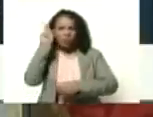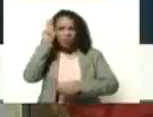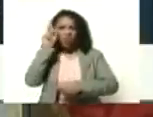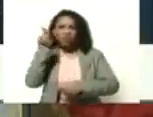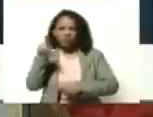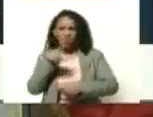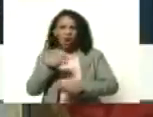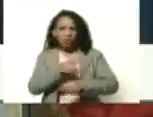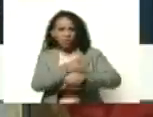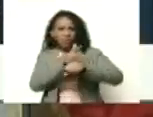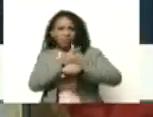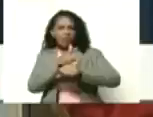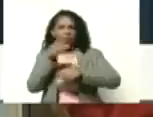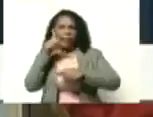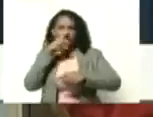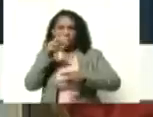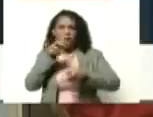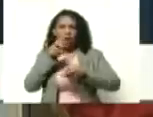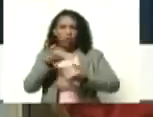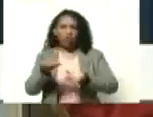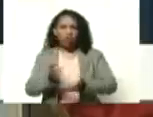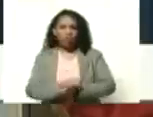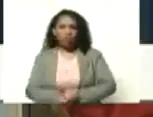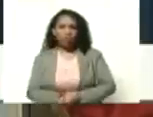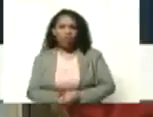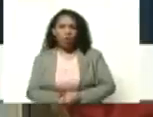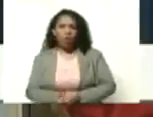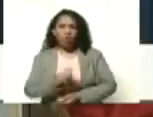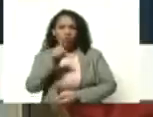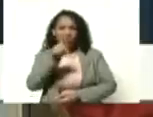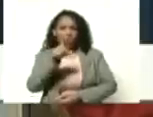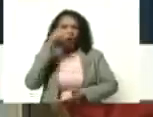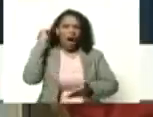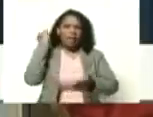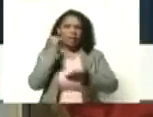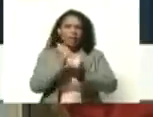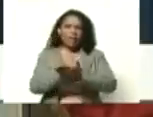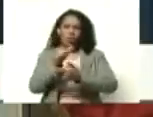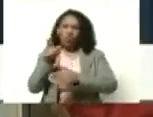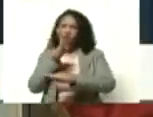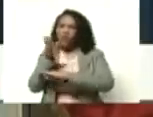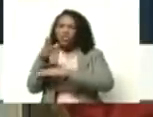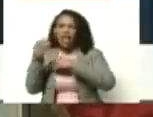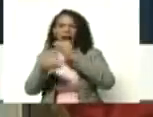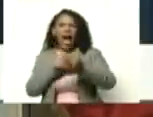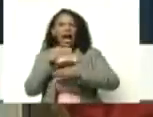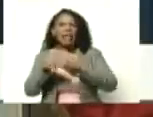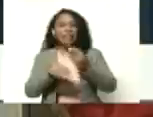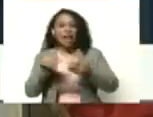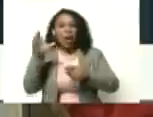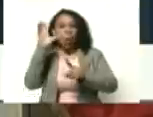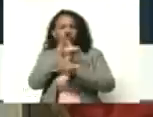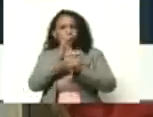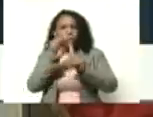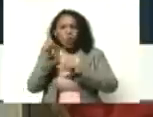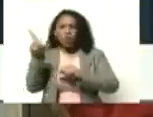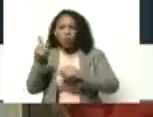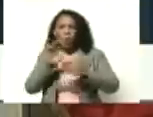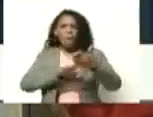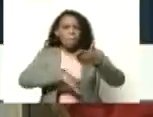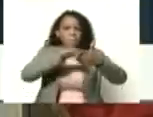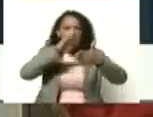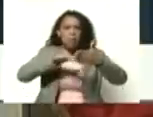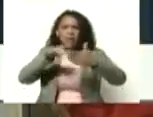todo un atracador de bancos 3 un homicida que twittean será un curso o tu pinta la pared de